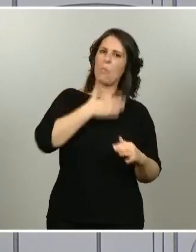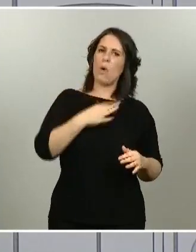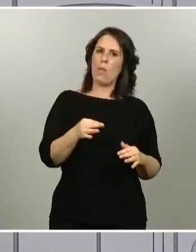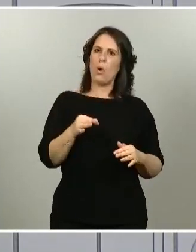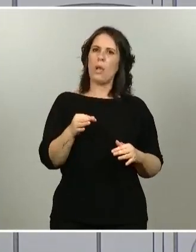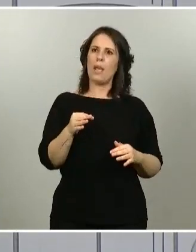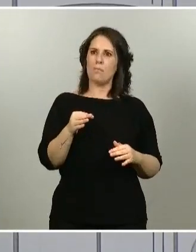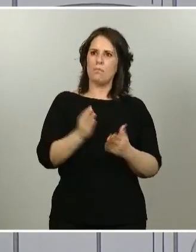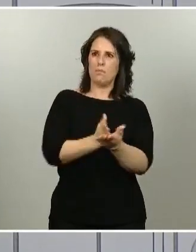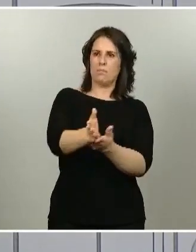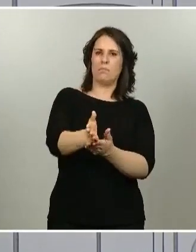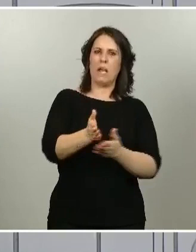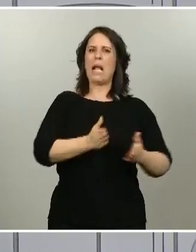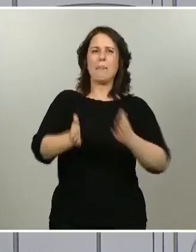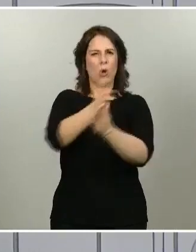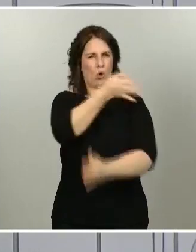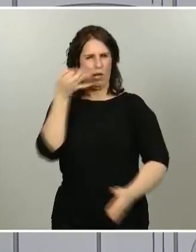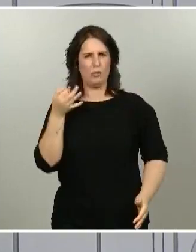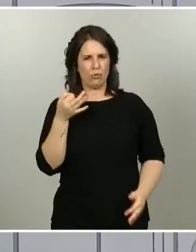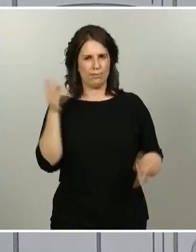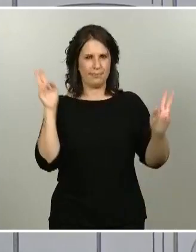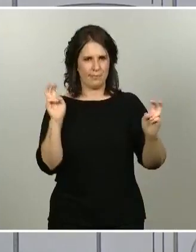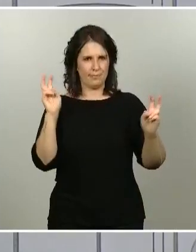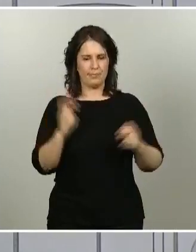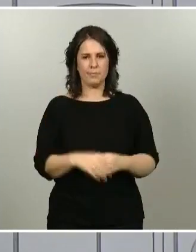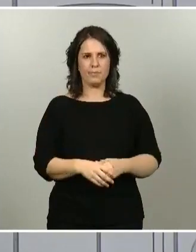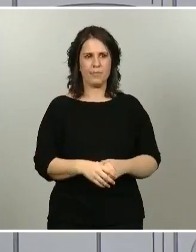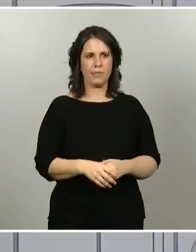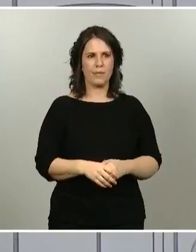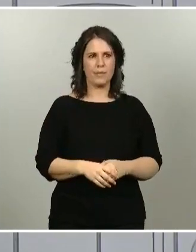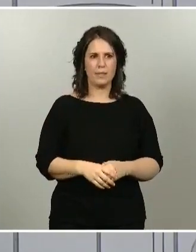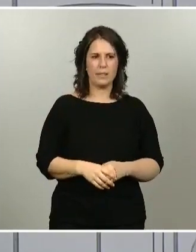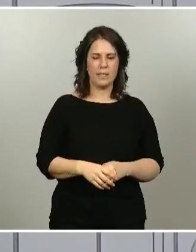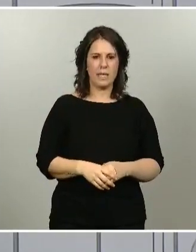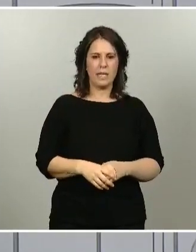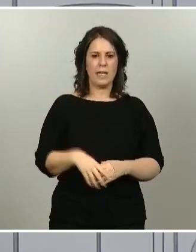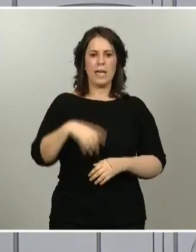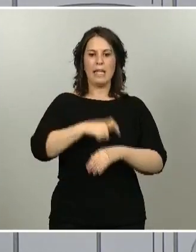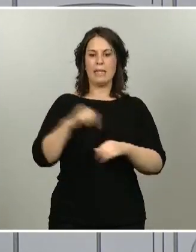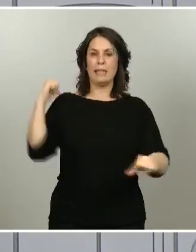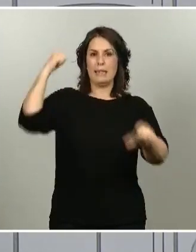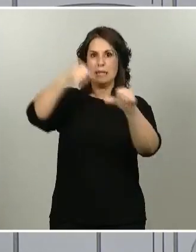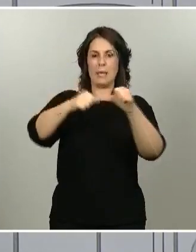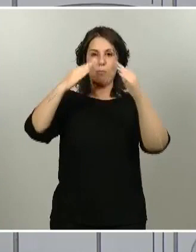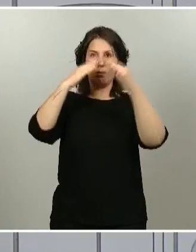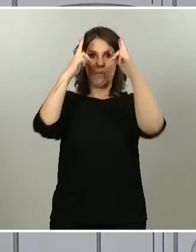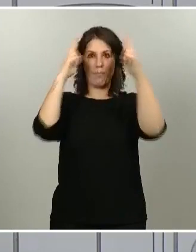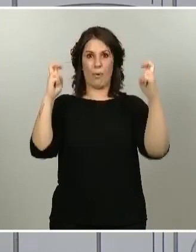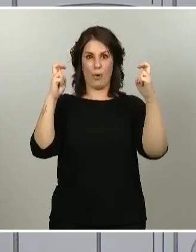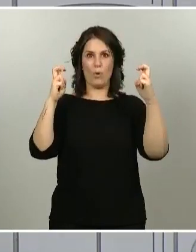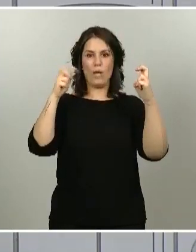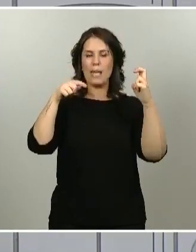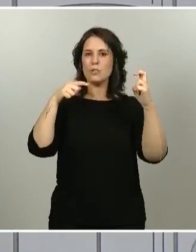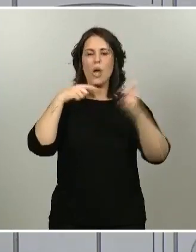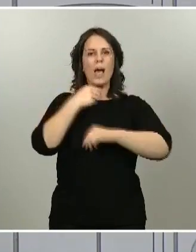El tiempo que hemos estado, por así decir, confinados, por supuesto que ha reducido enormemente la transmisión